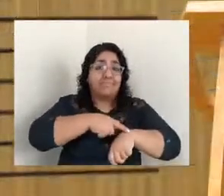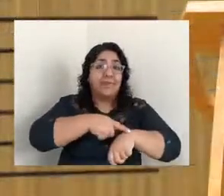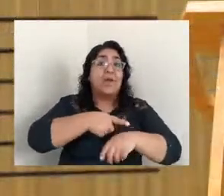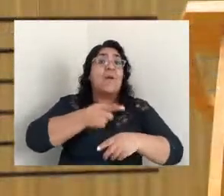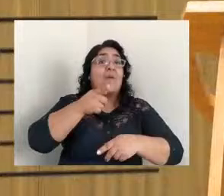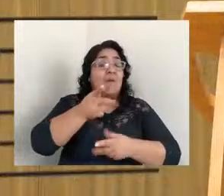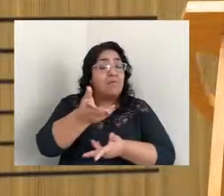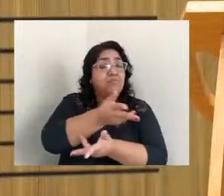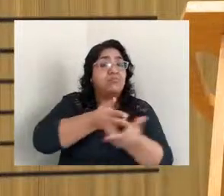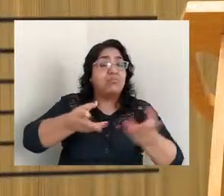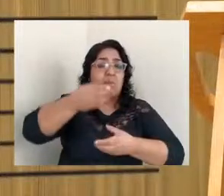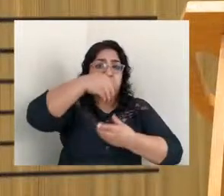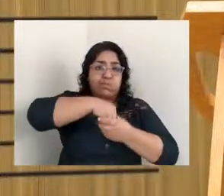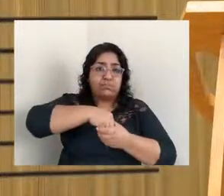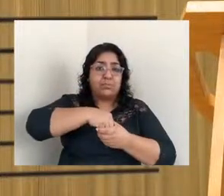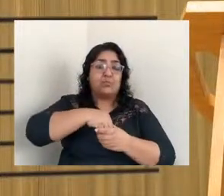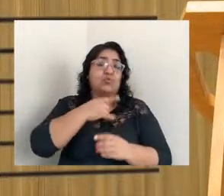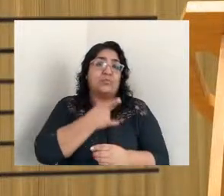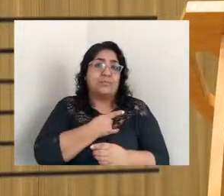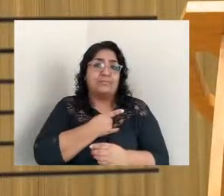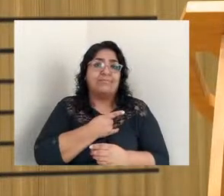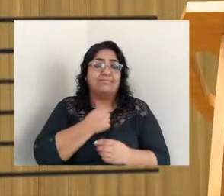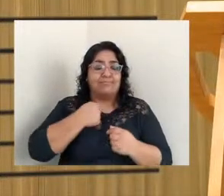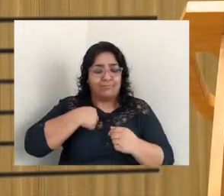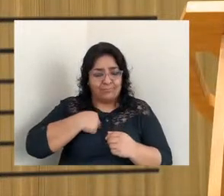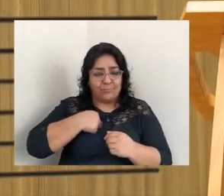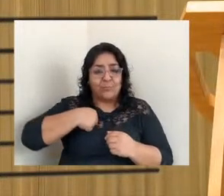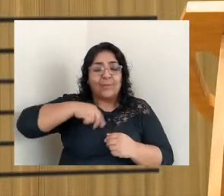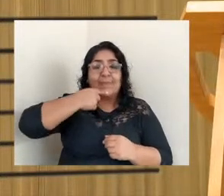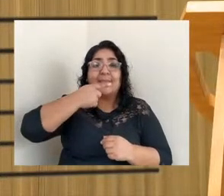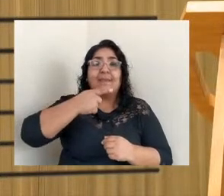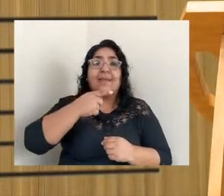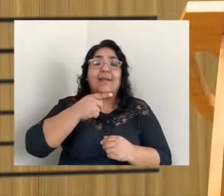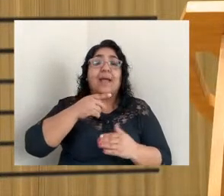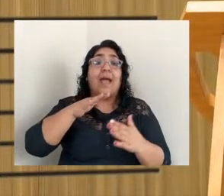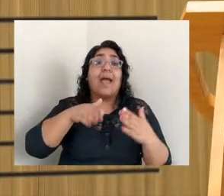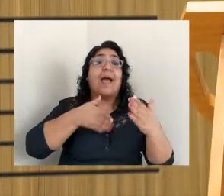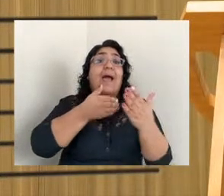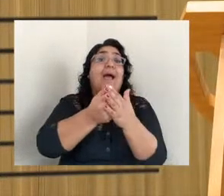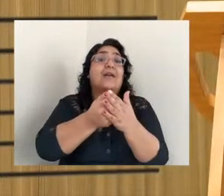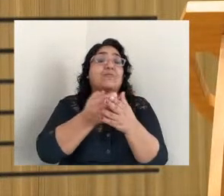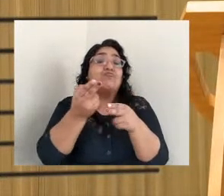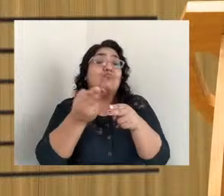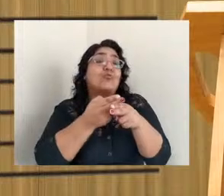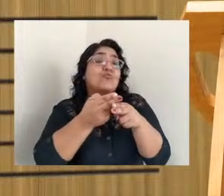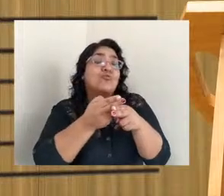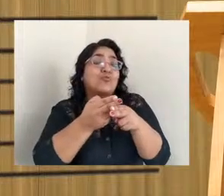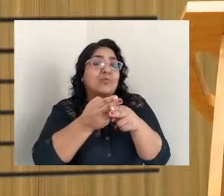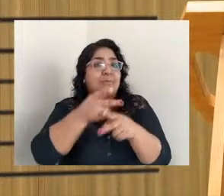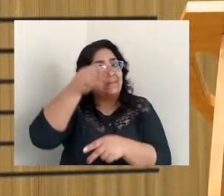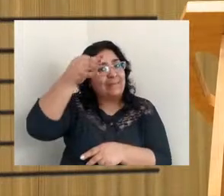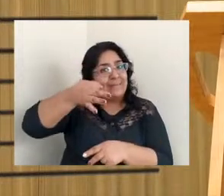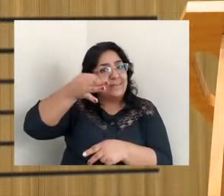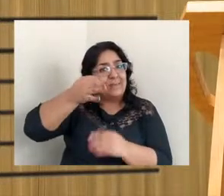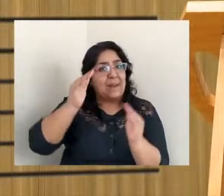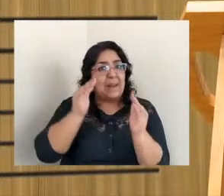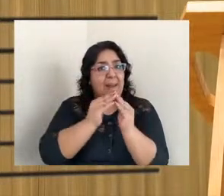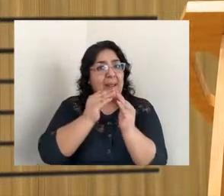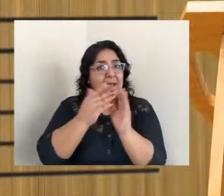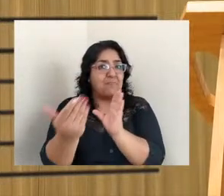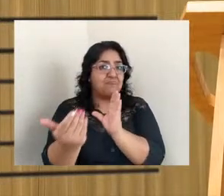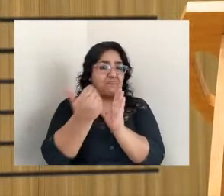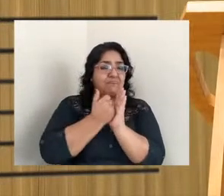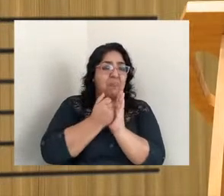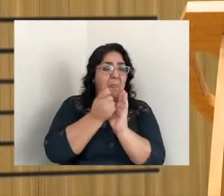De manera que solo les digo, hasta pronto. Los vamos a estar esperando. Uno siempre vuelve a casa a